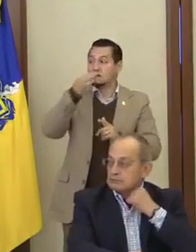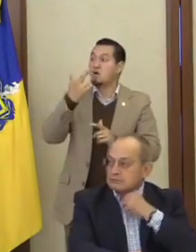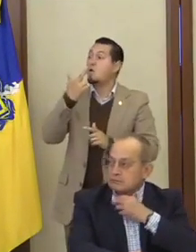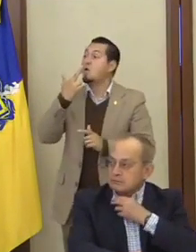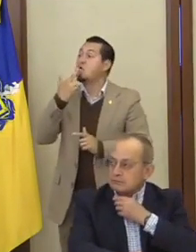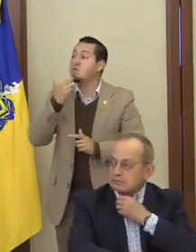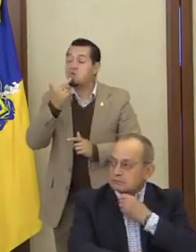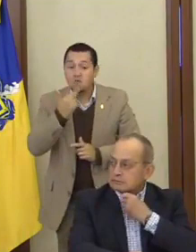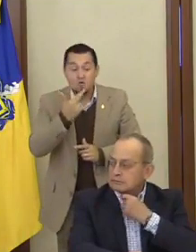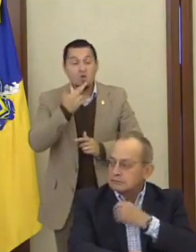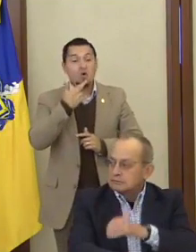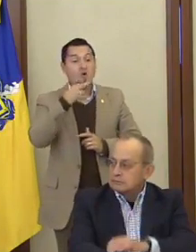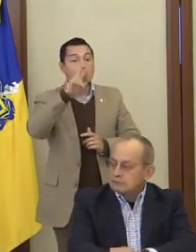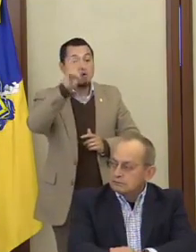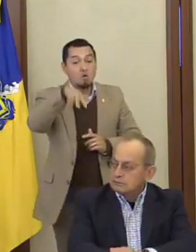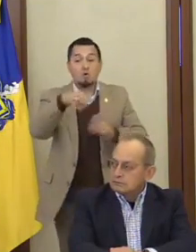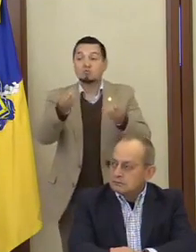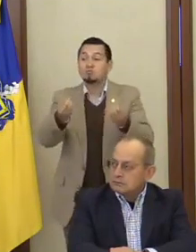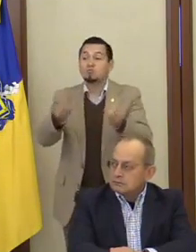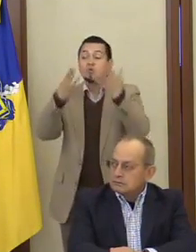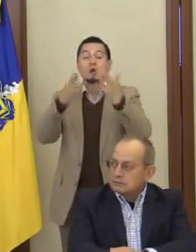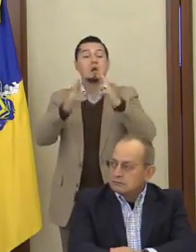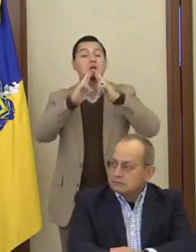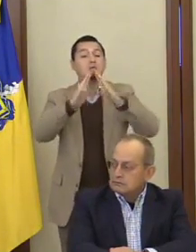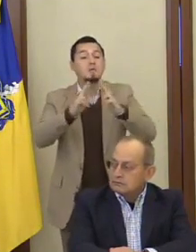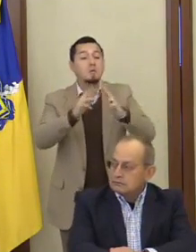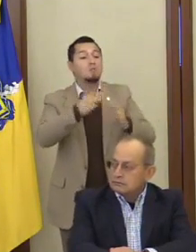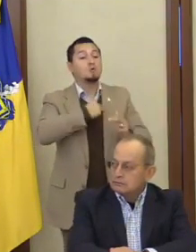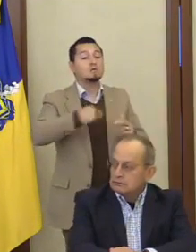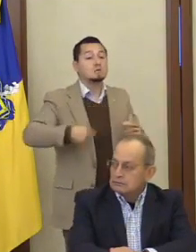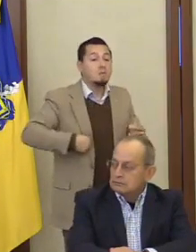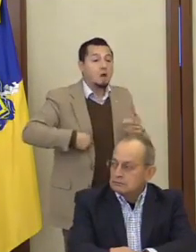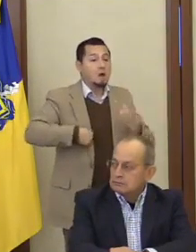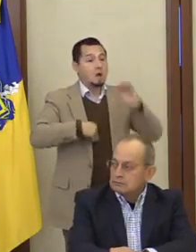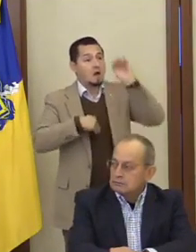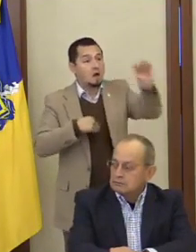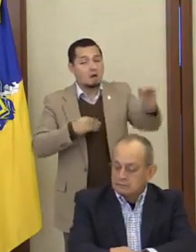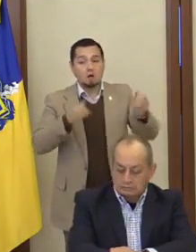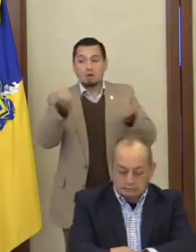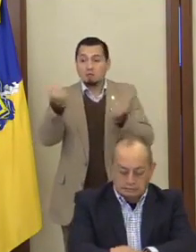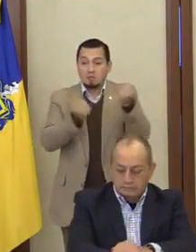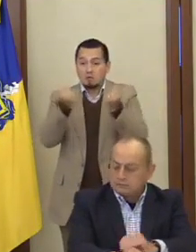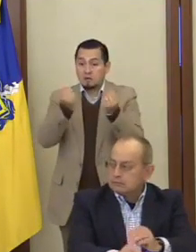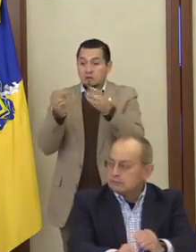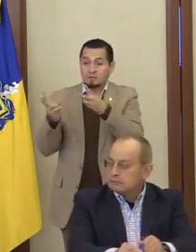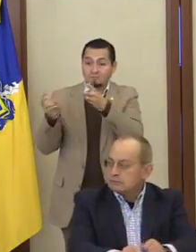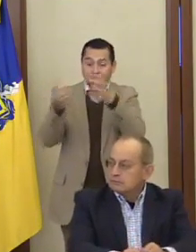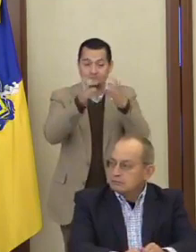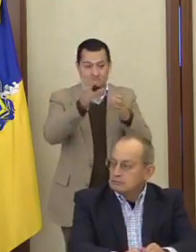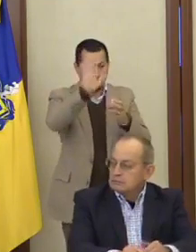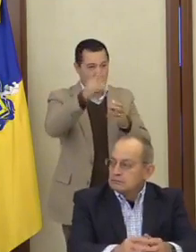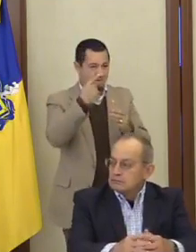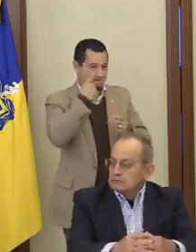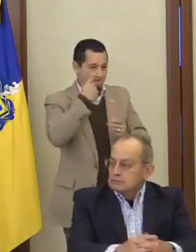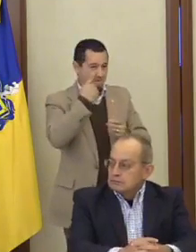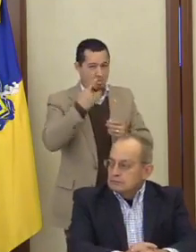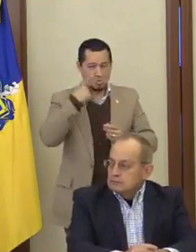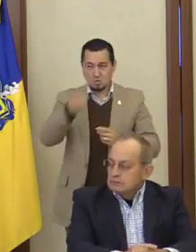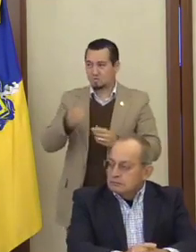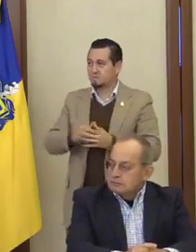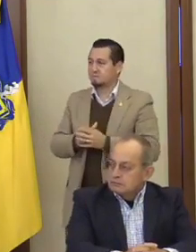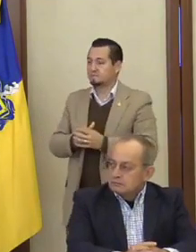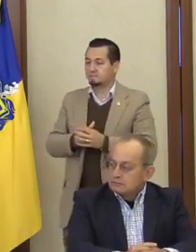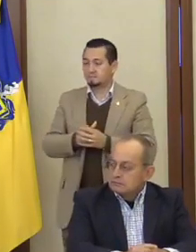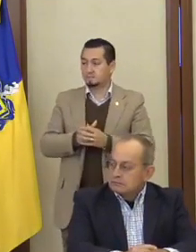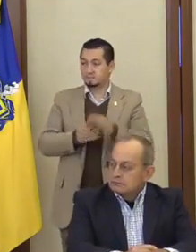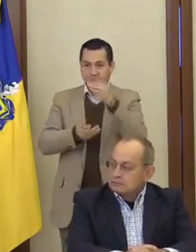roja son el número de reportes municipales de robo a vehículos. Fíjense algo muy curioso,